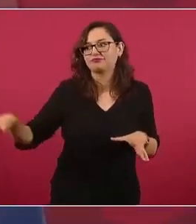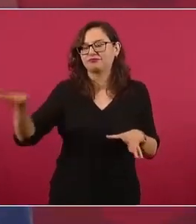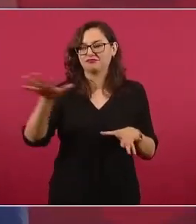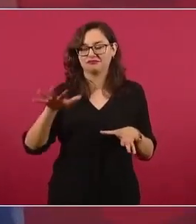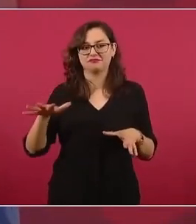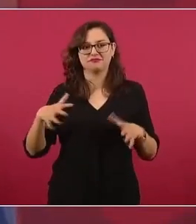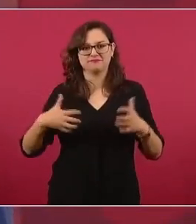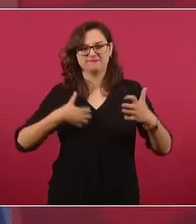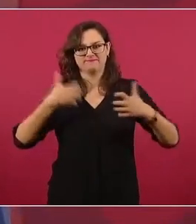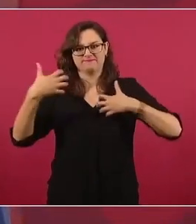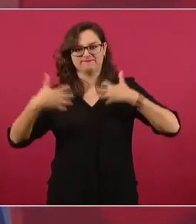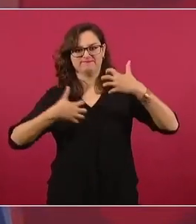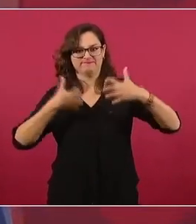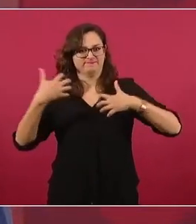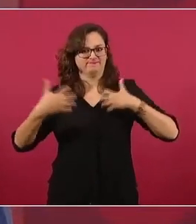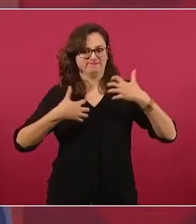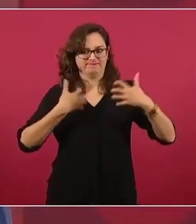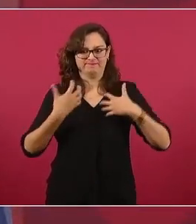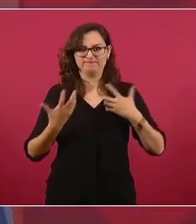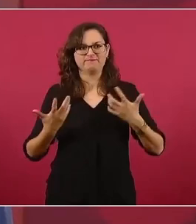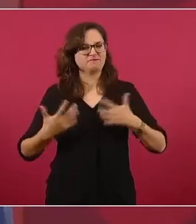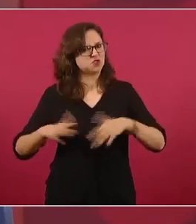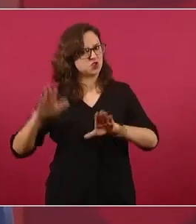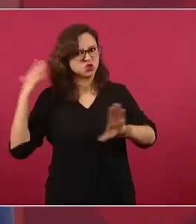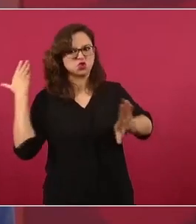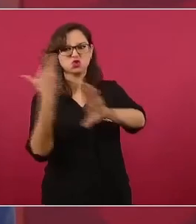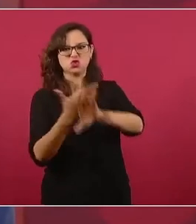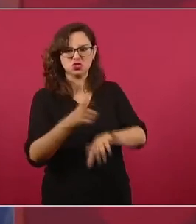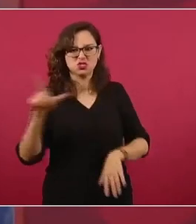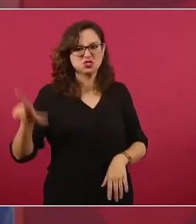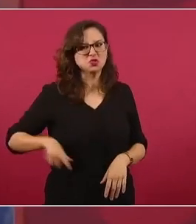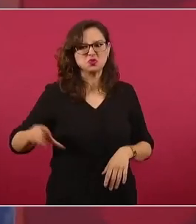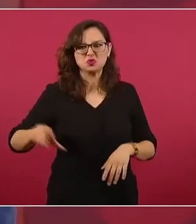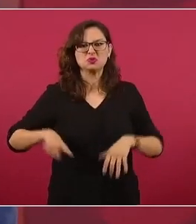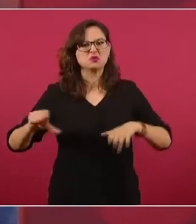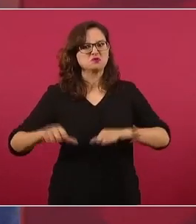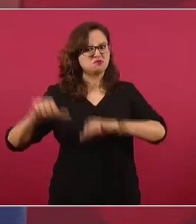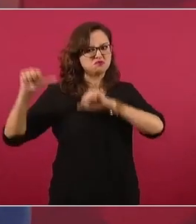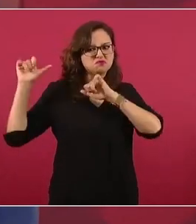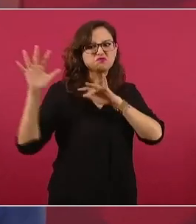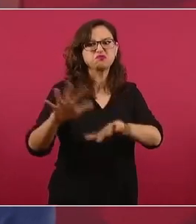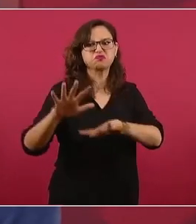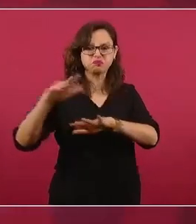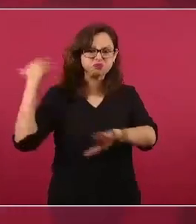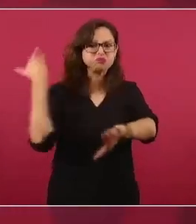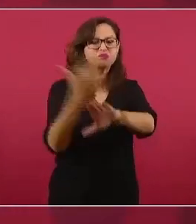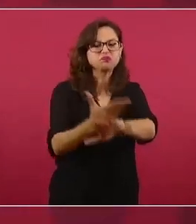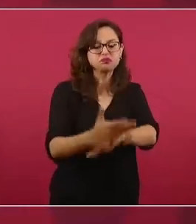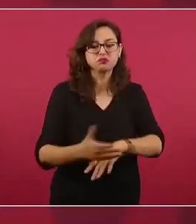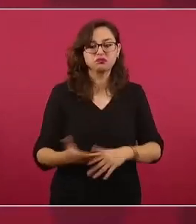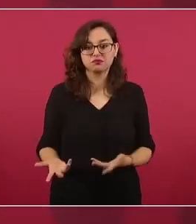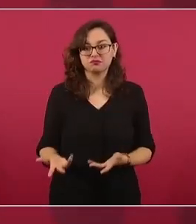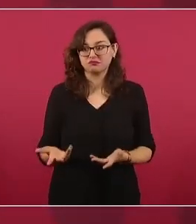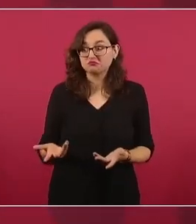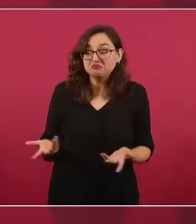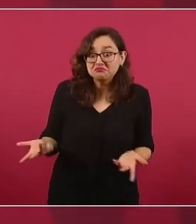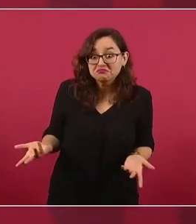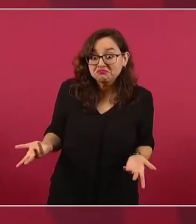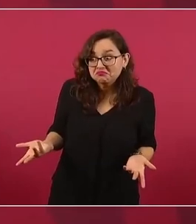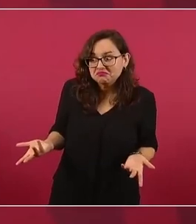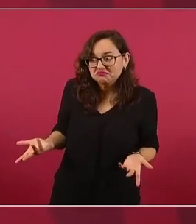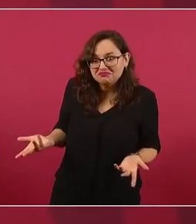gran inconformidad. Sí existe, desde luego, un sector conservador que